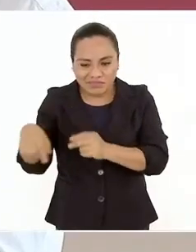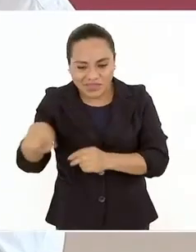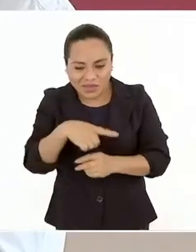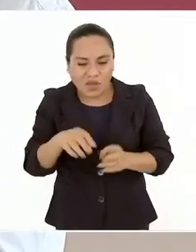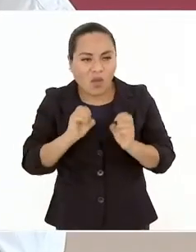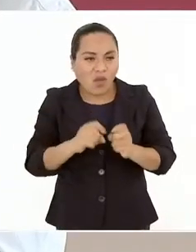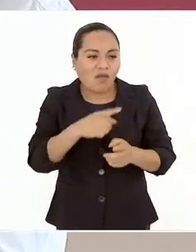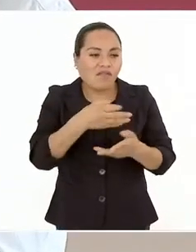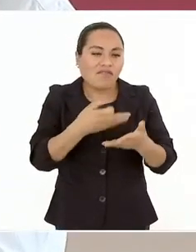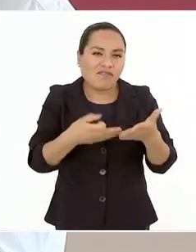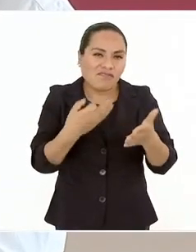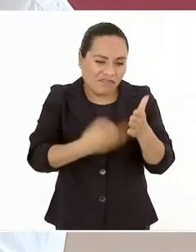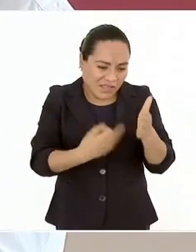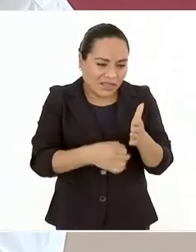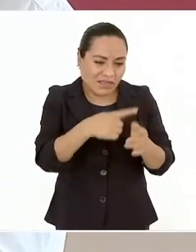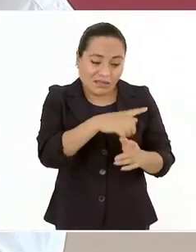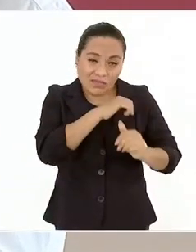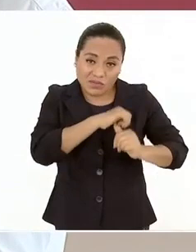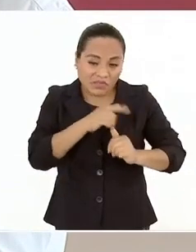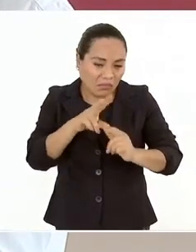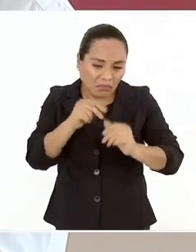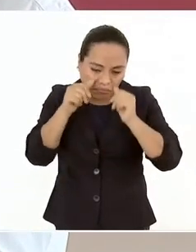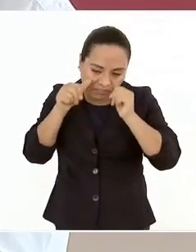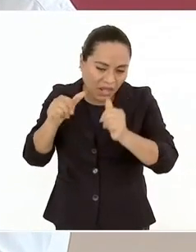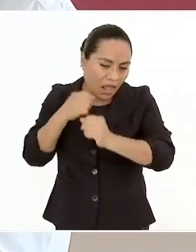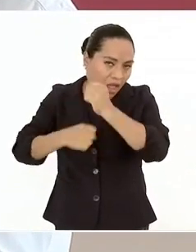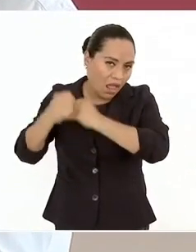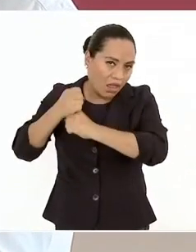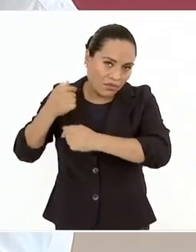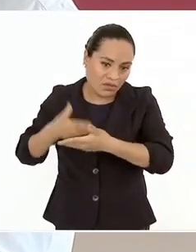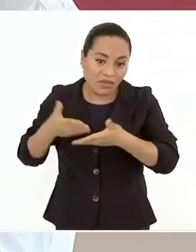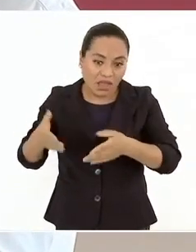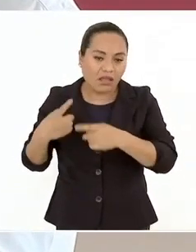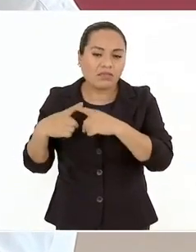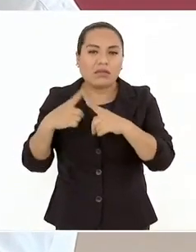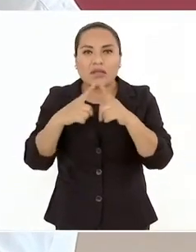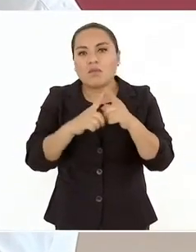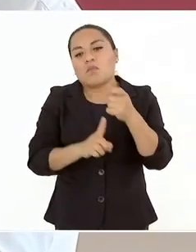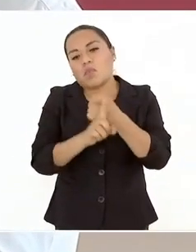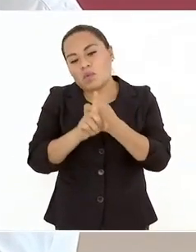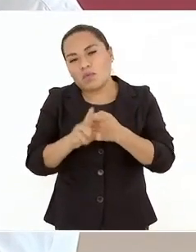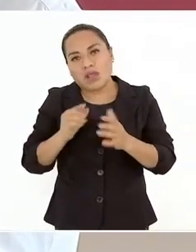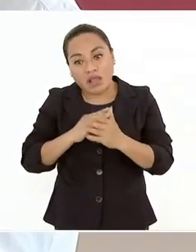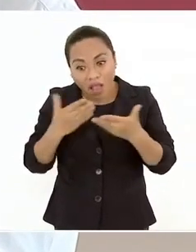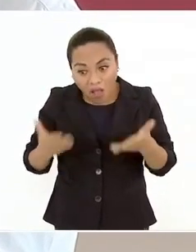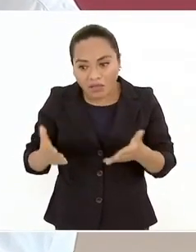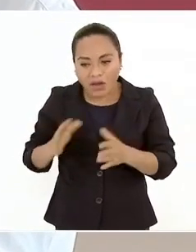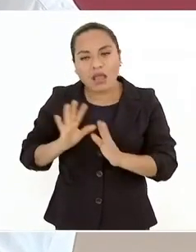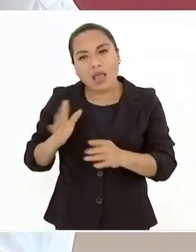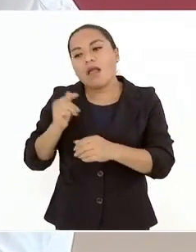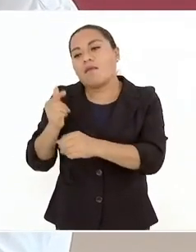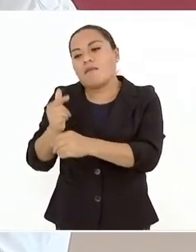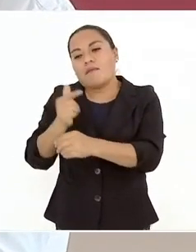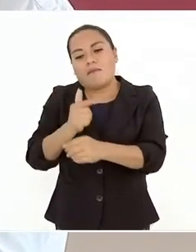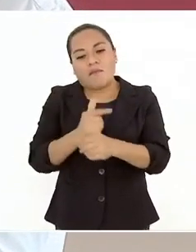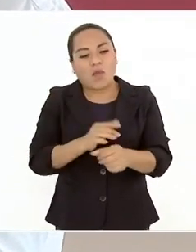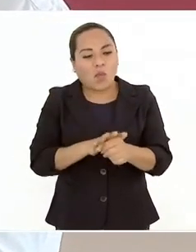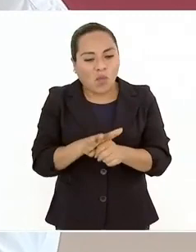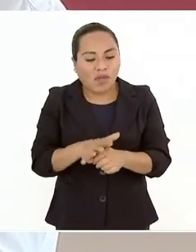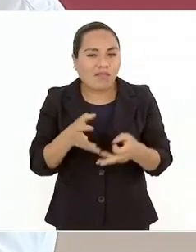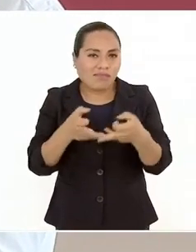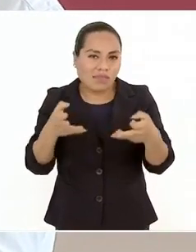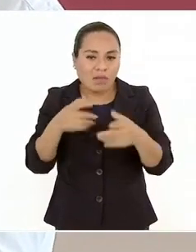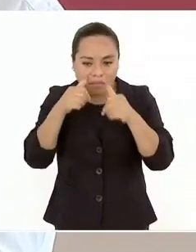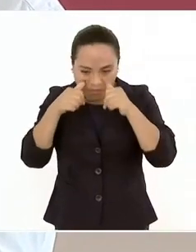fin, pues una gran diversidad de problemáticas en materia agraria. Y